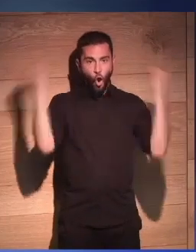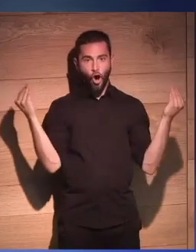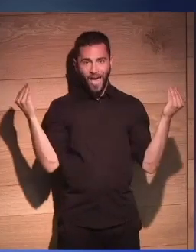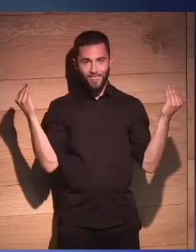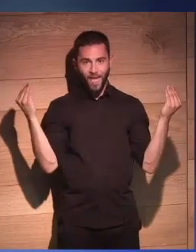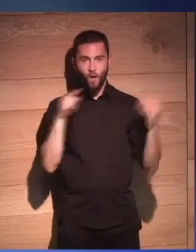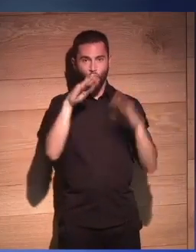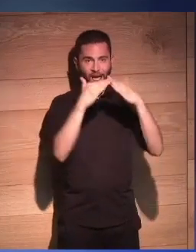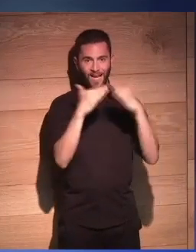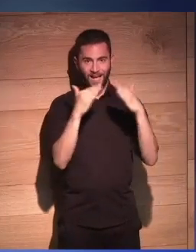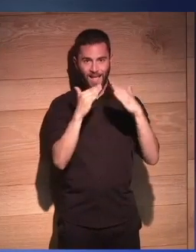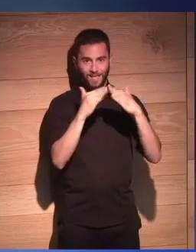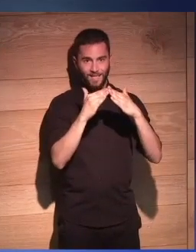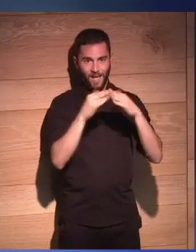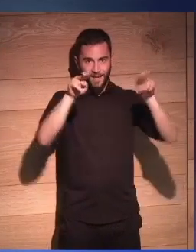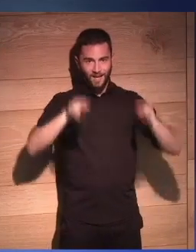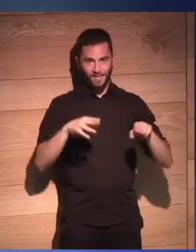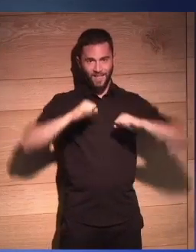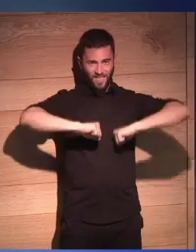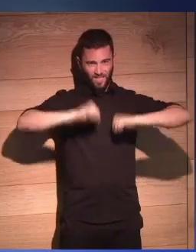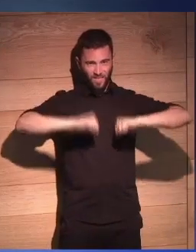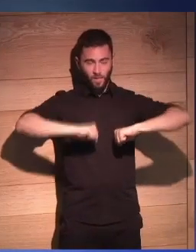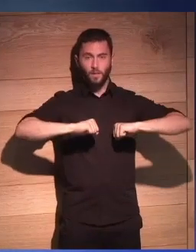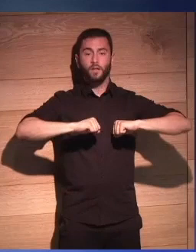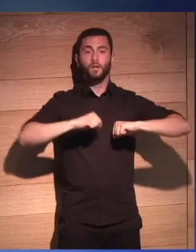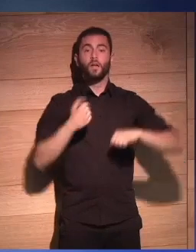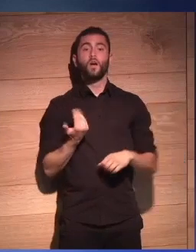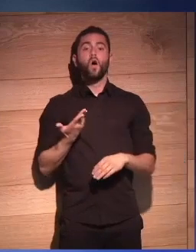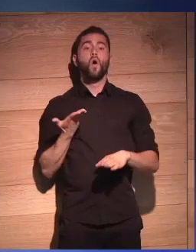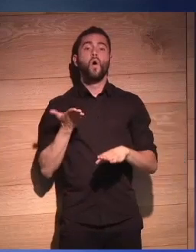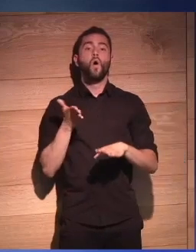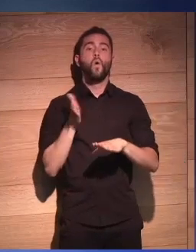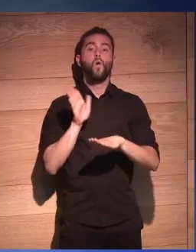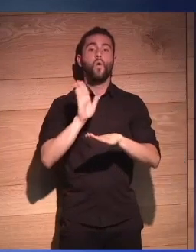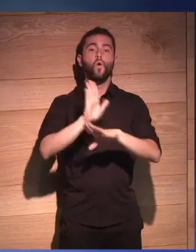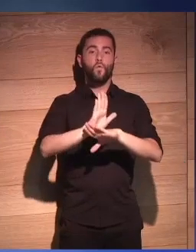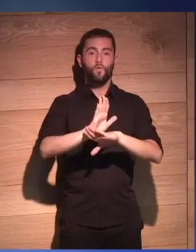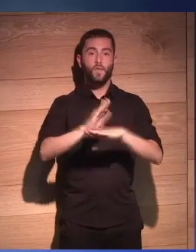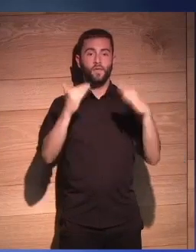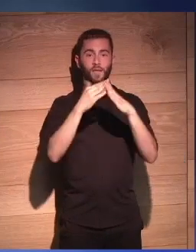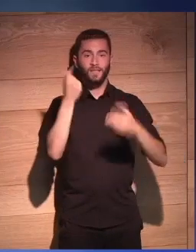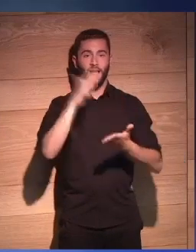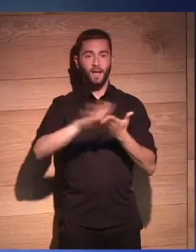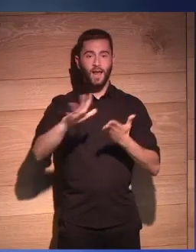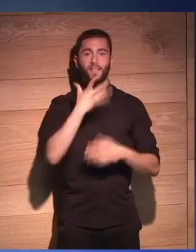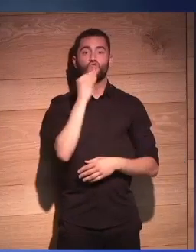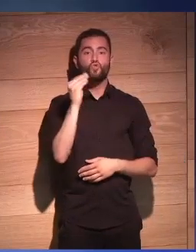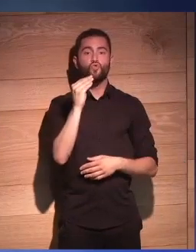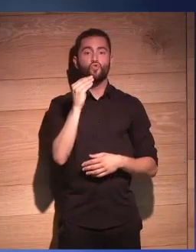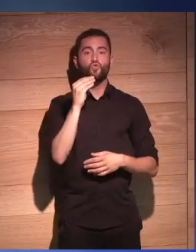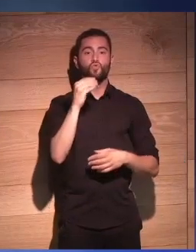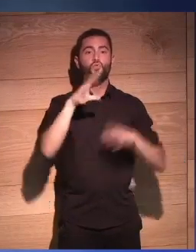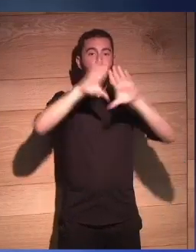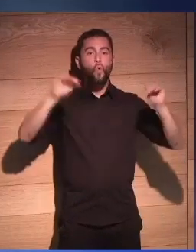en una casa, una residencia de ancianos, ofrecen alojamiento gratis a los universitarios